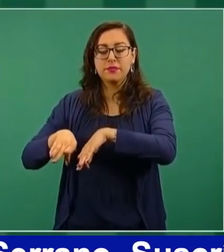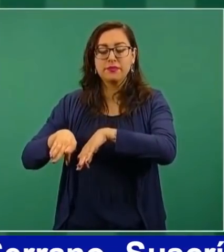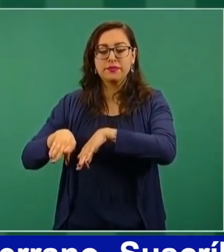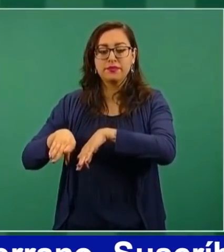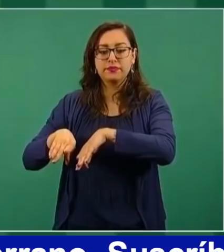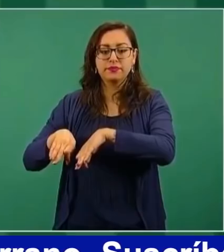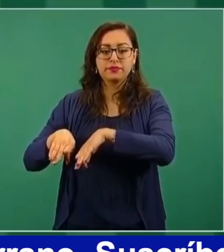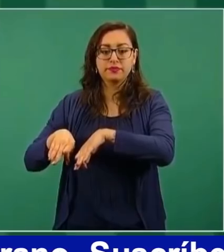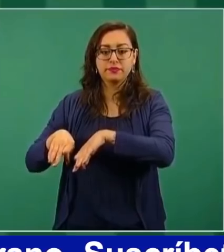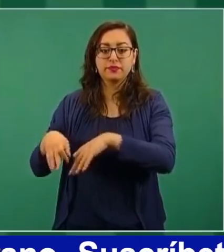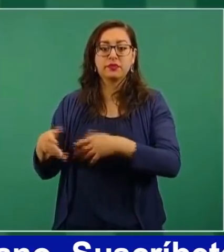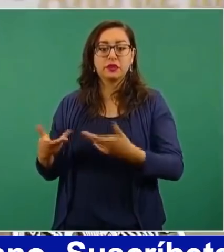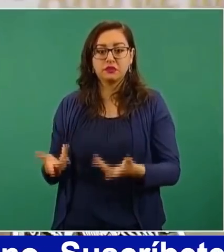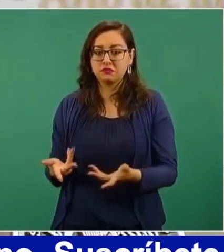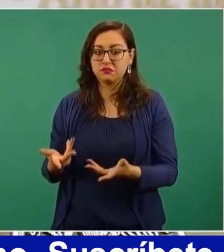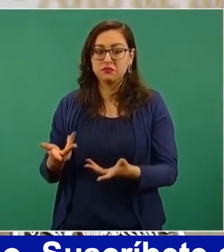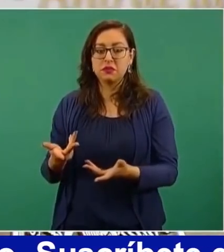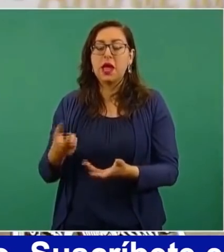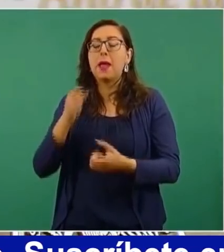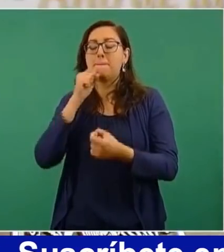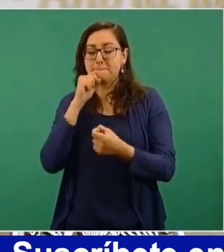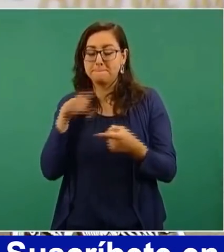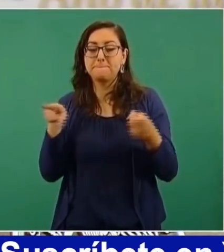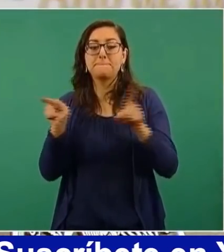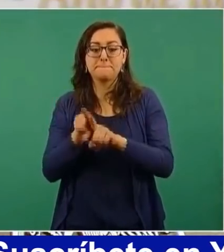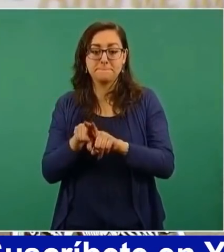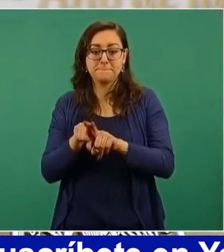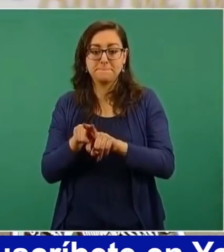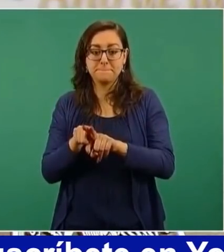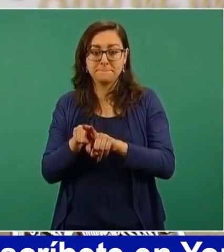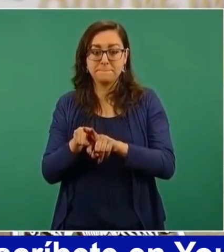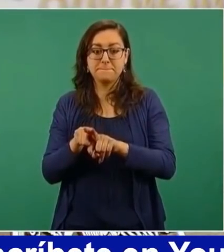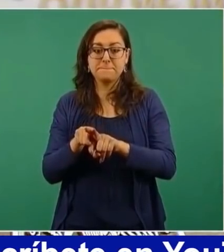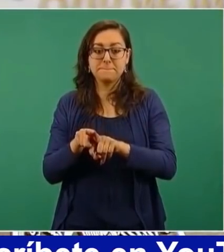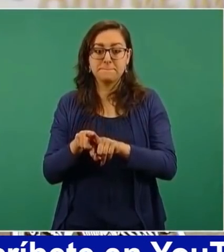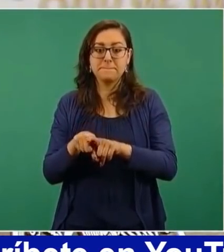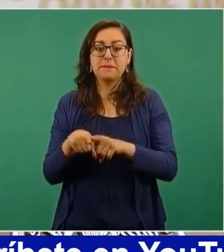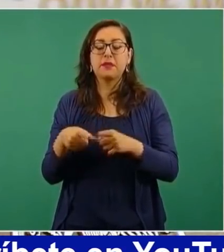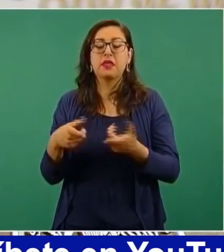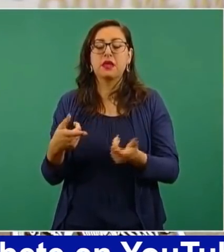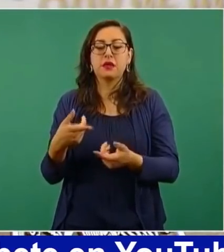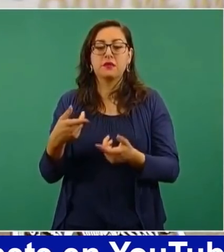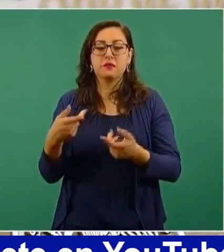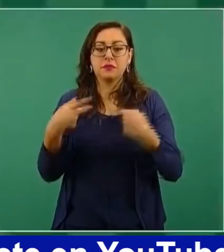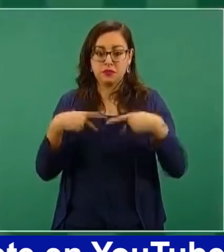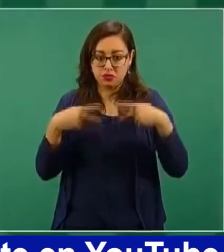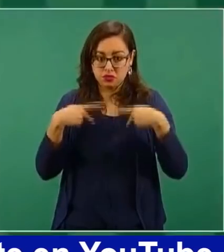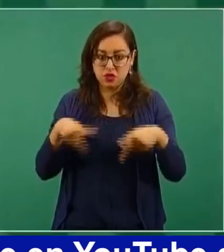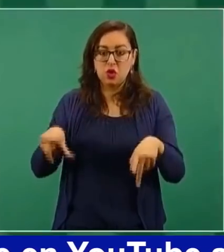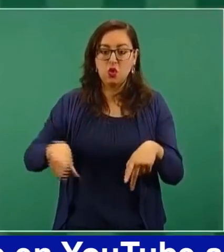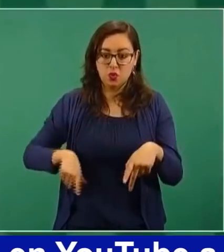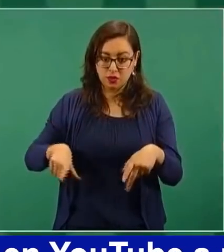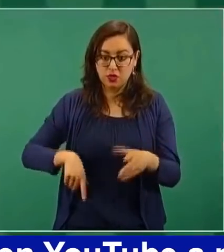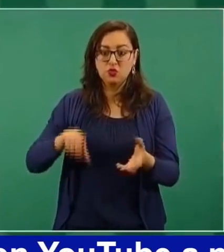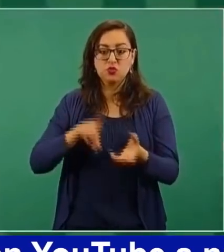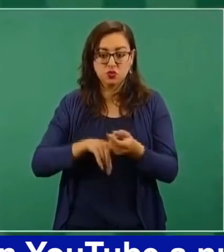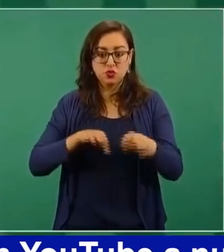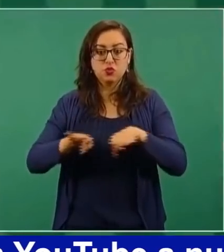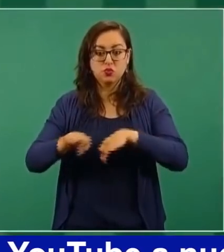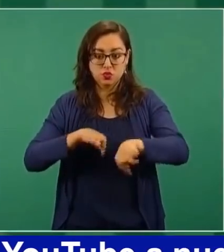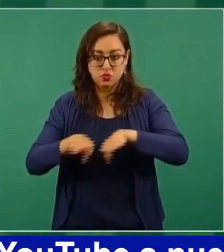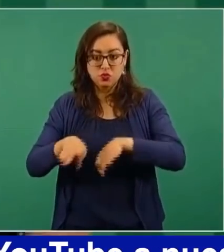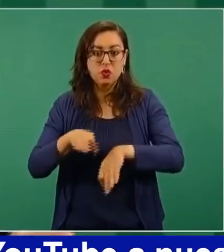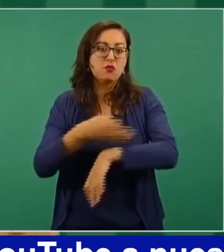que le llegue también a los trabajadores al servicio del Estado, una familia de